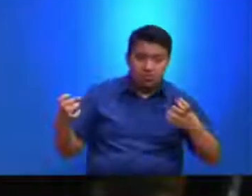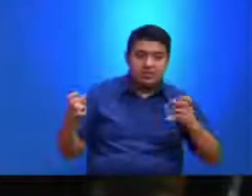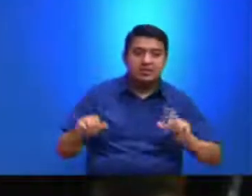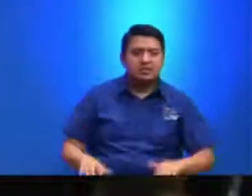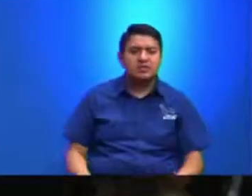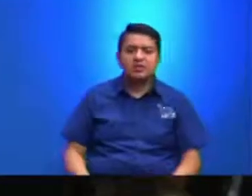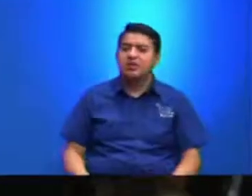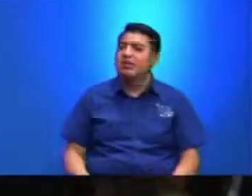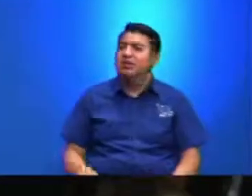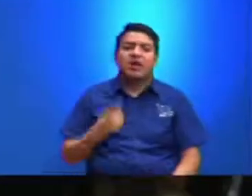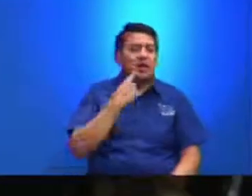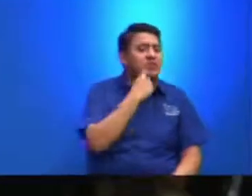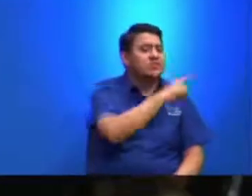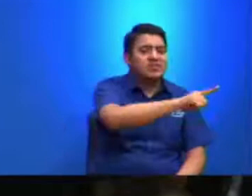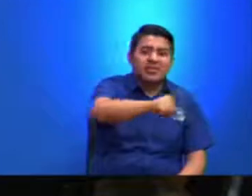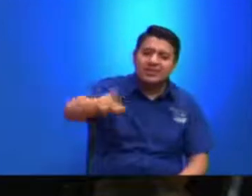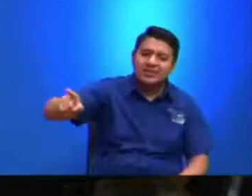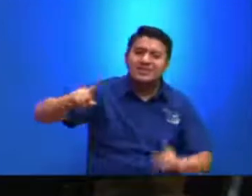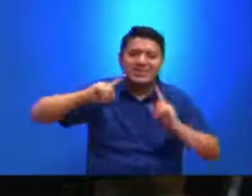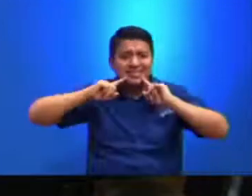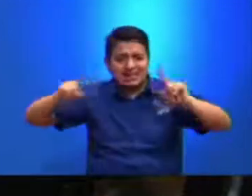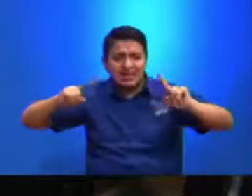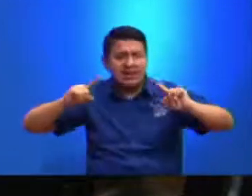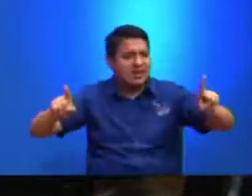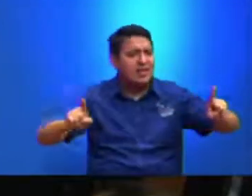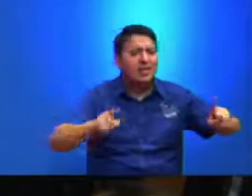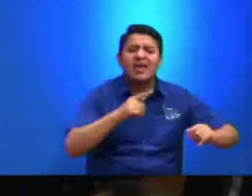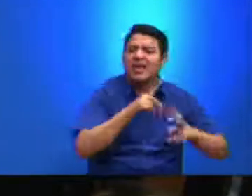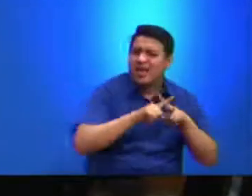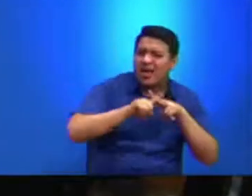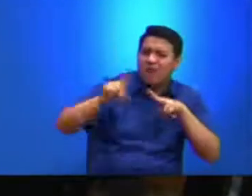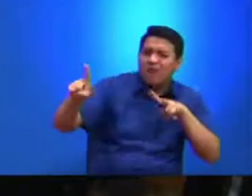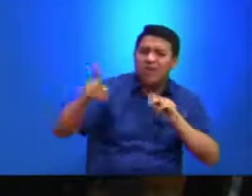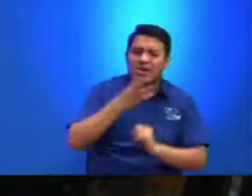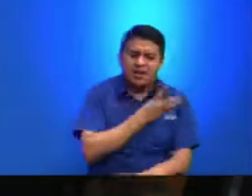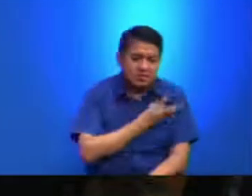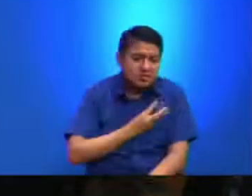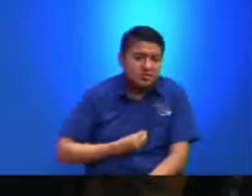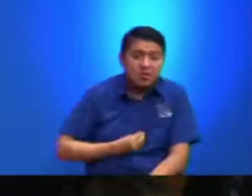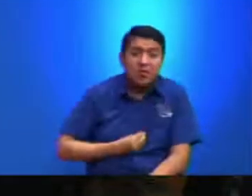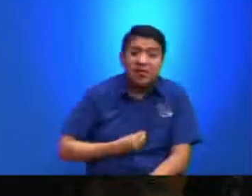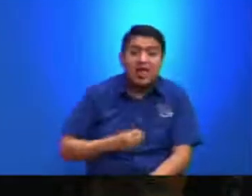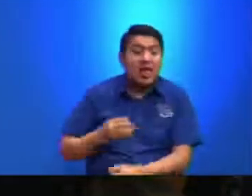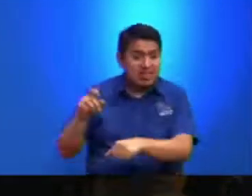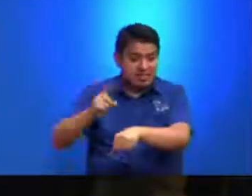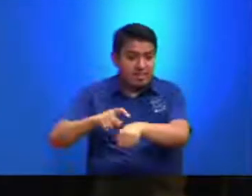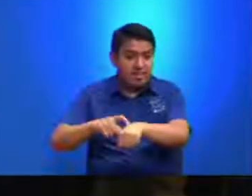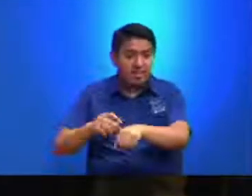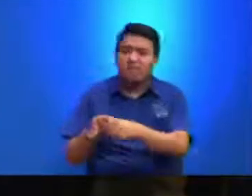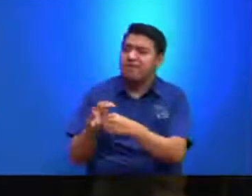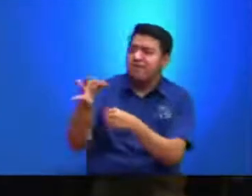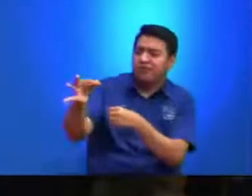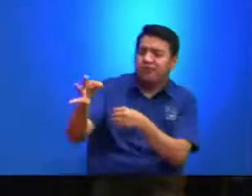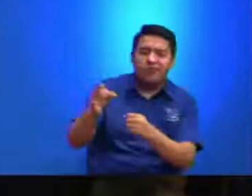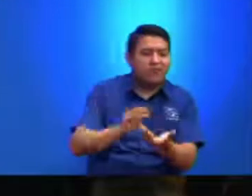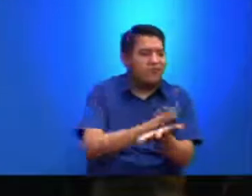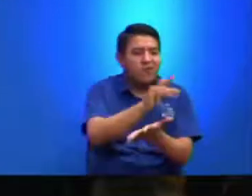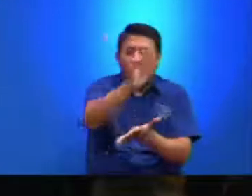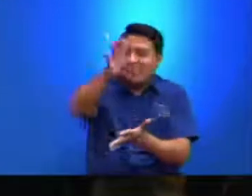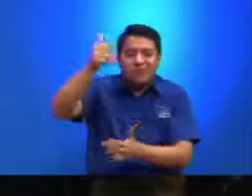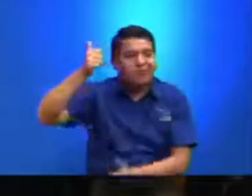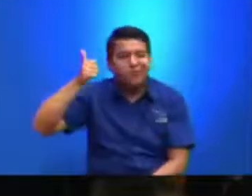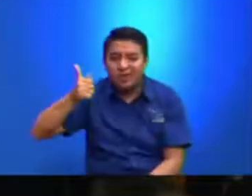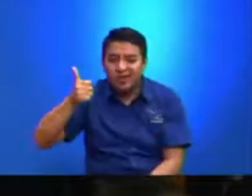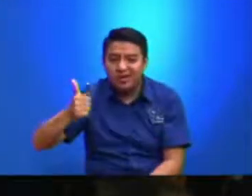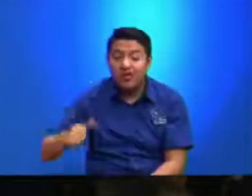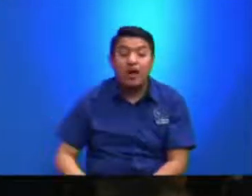gemido, que huya aquello que te ha entristecido. Vienen épocas gloriosas para la iglesia. Al mundo no le